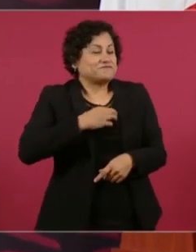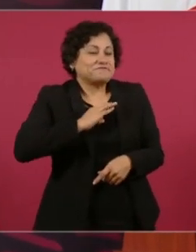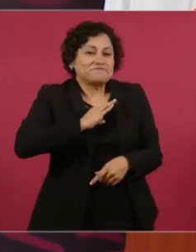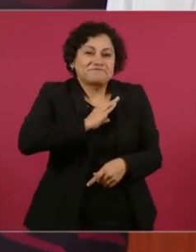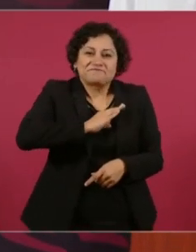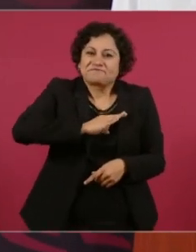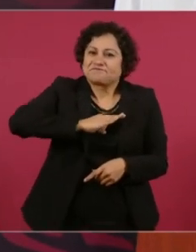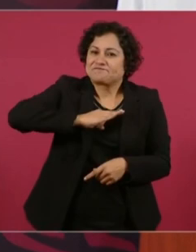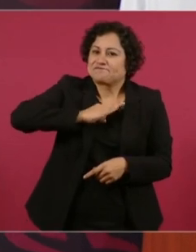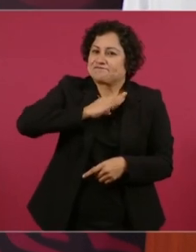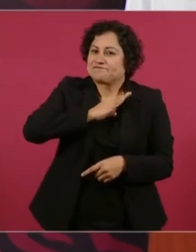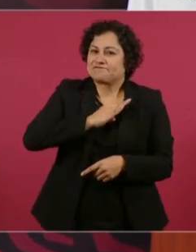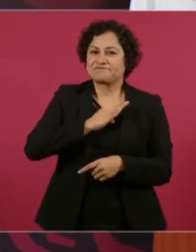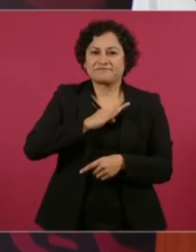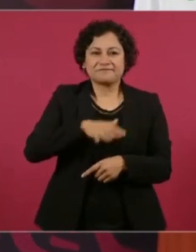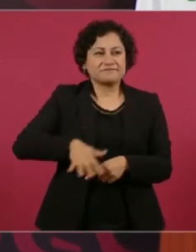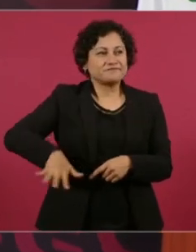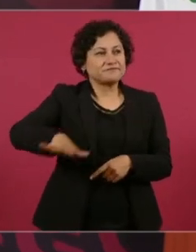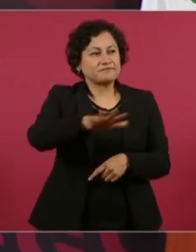Muy contenta.